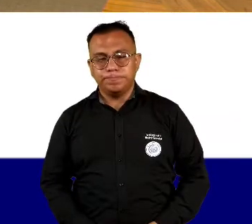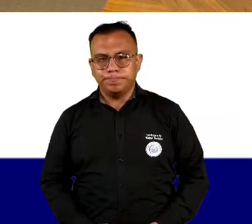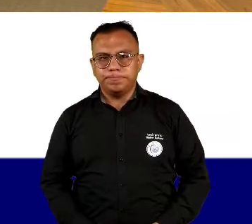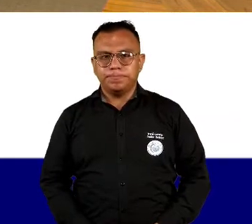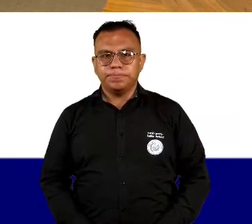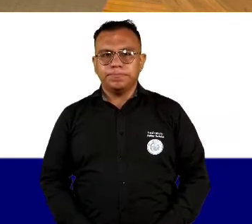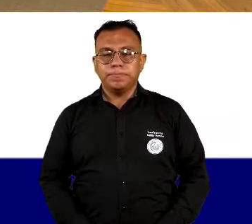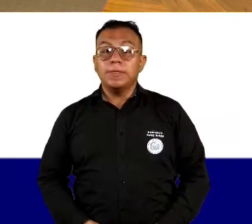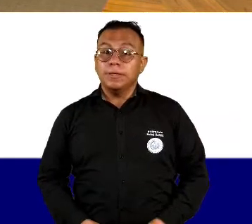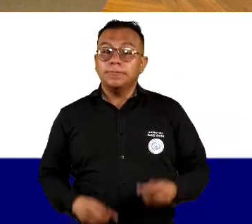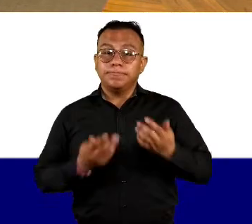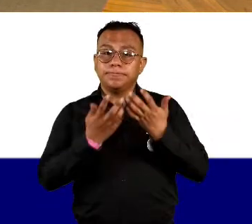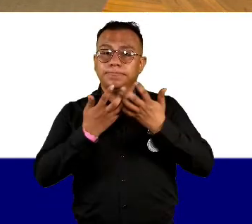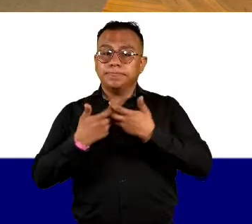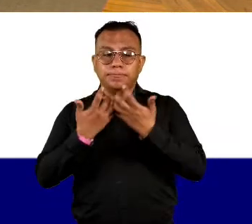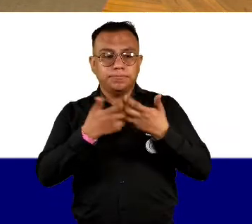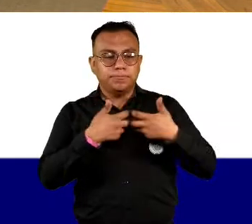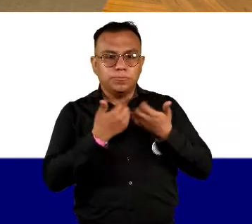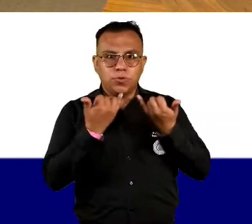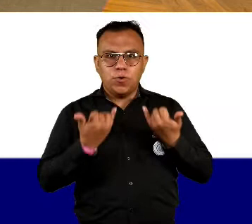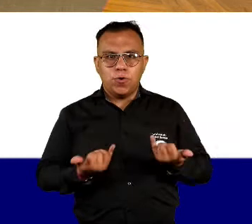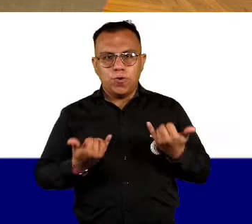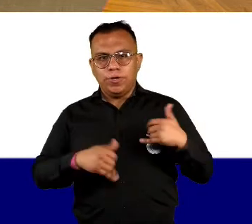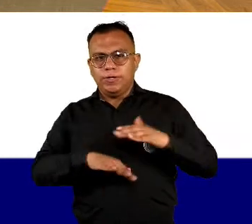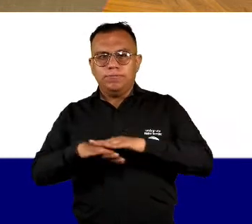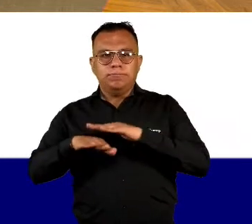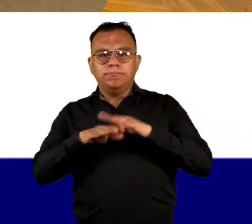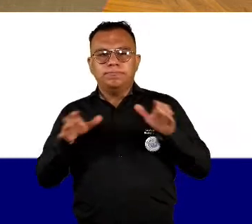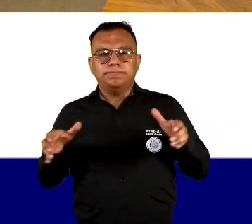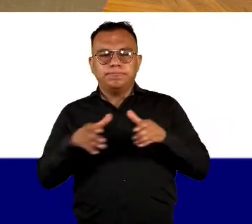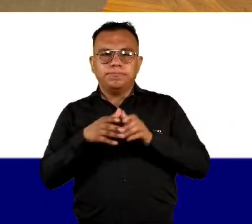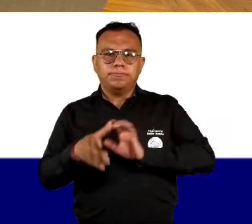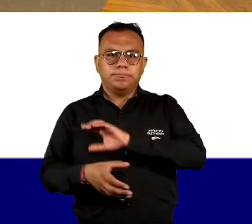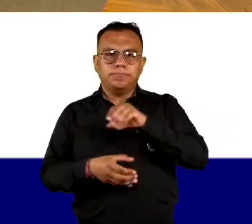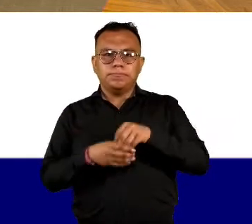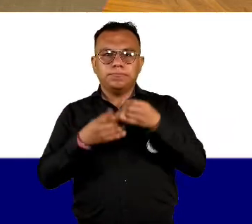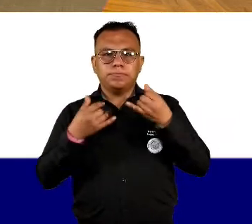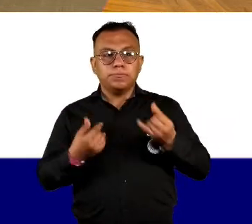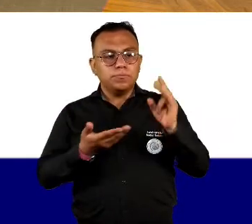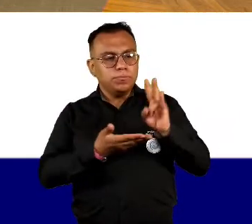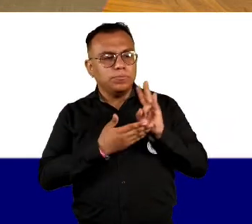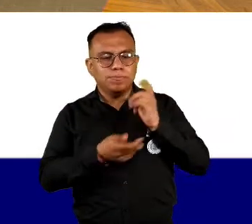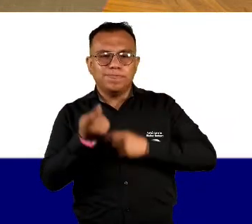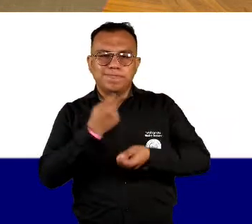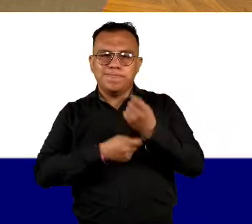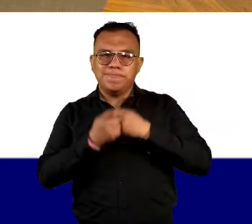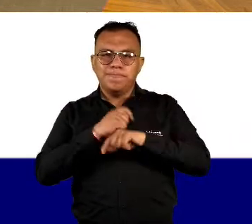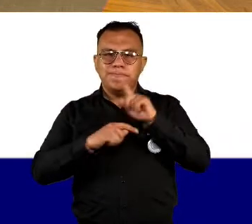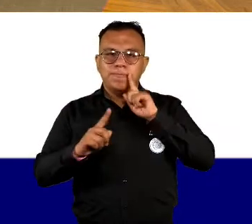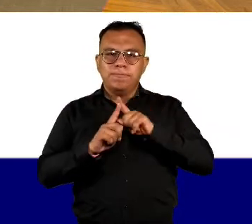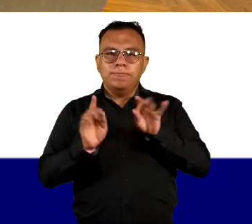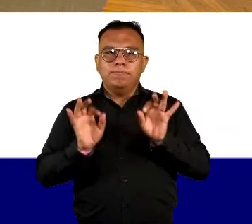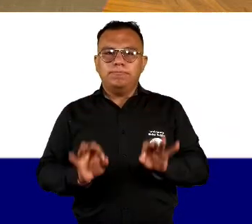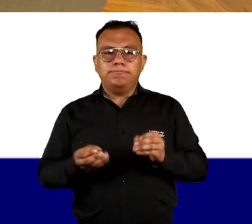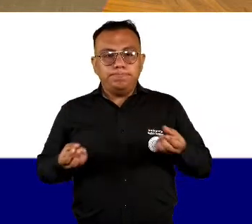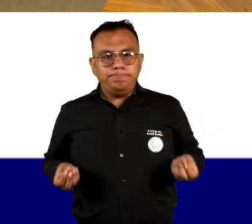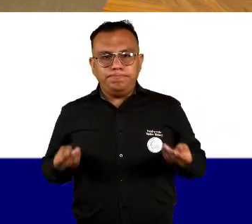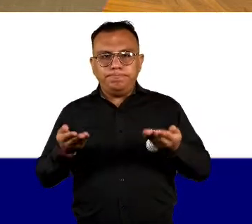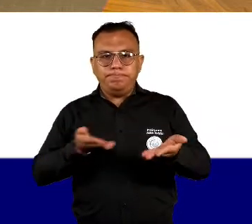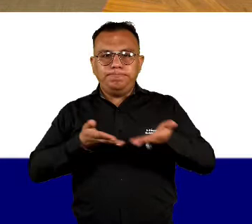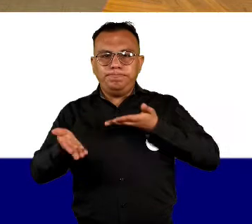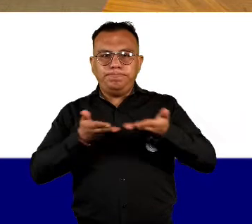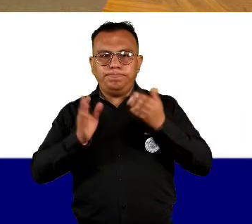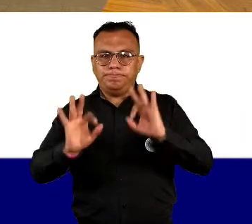estas empresas hoy en día están tiene un modelo de negocio especializado en ofrecer